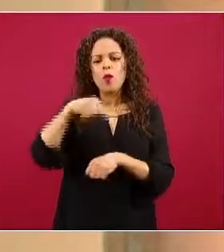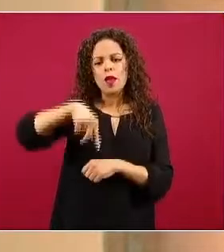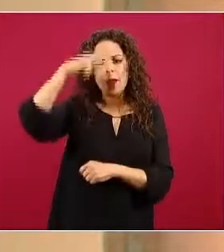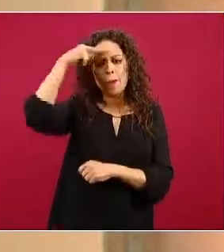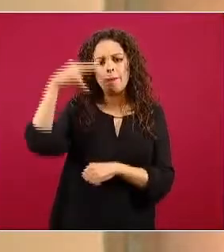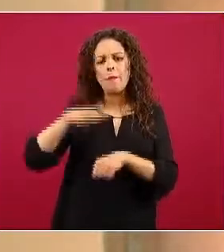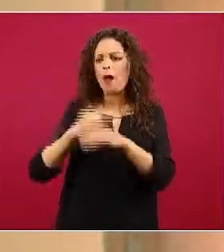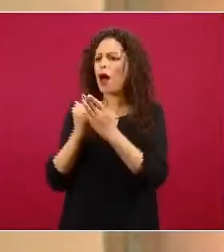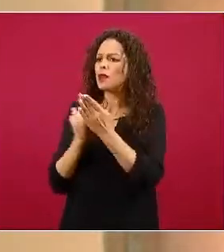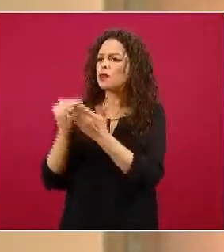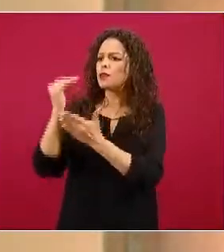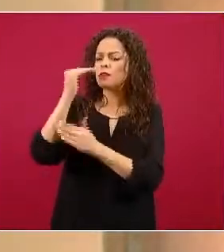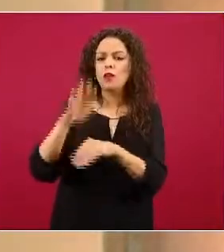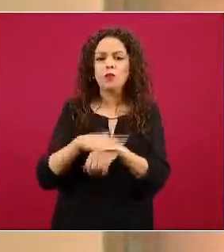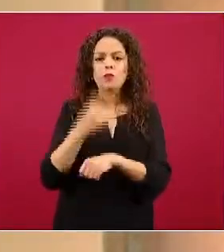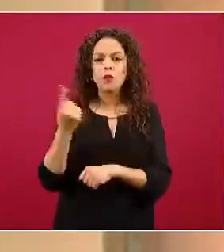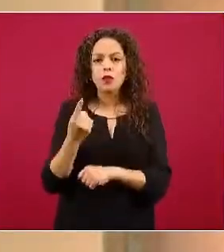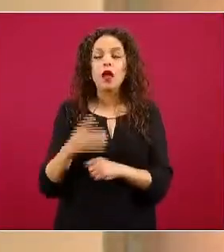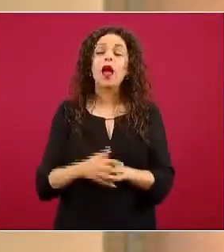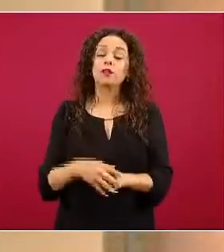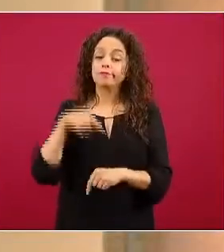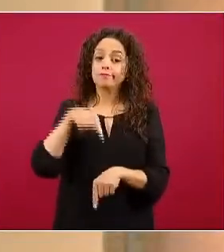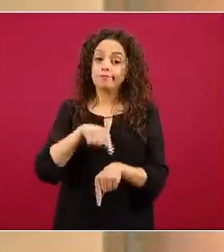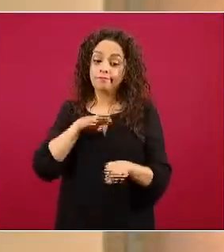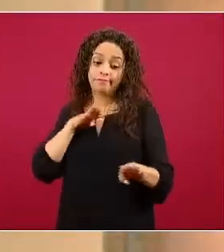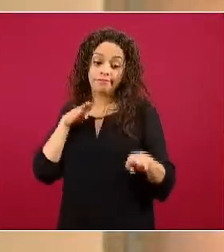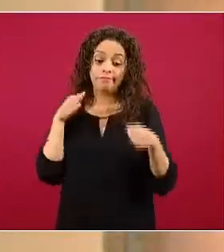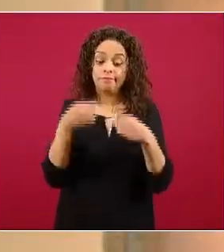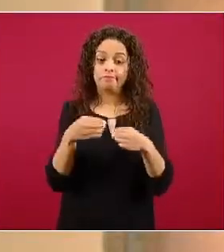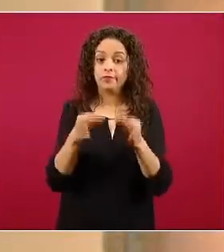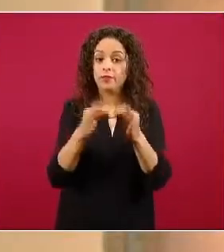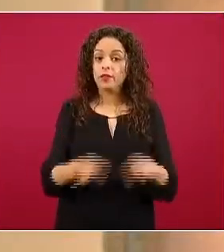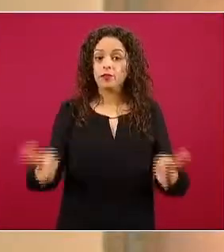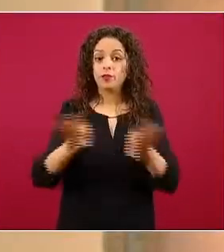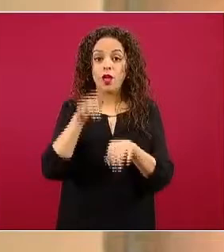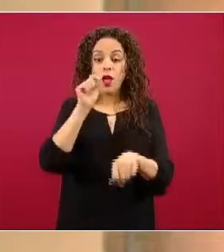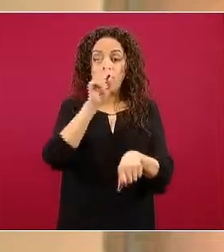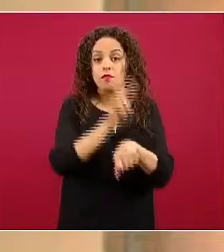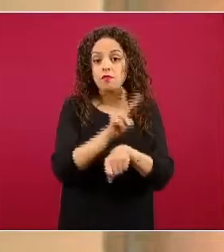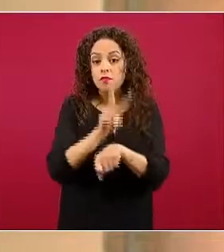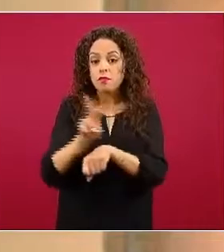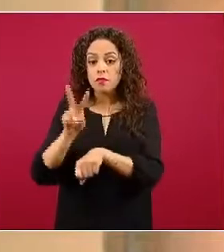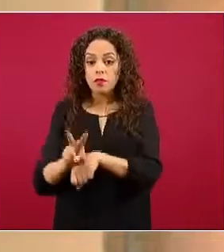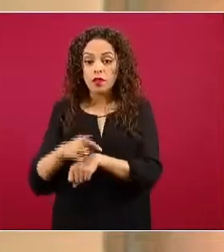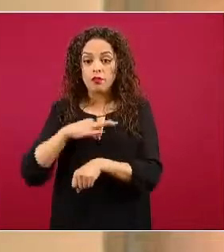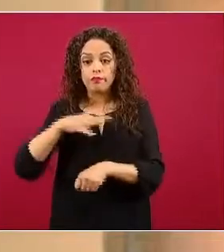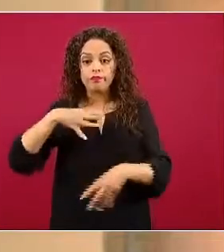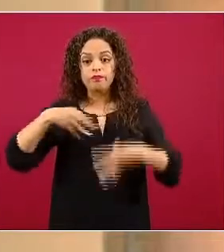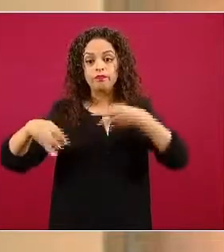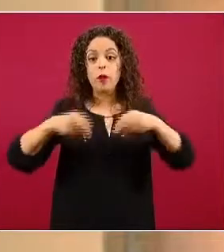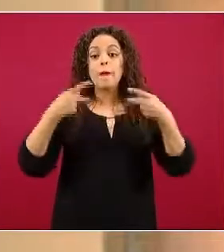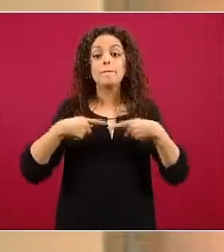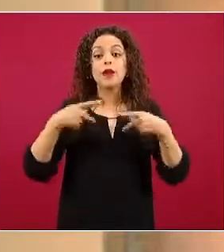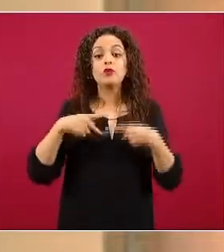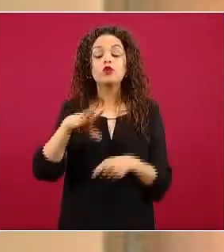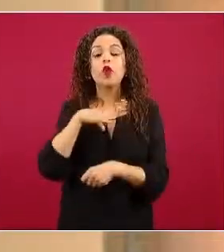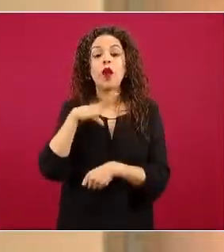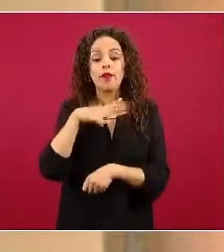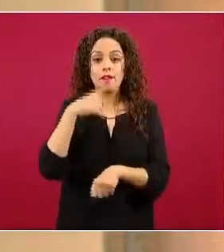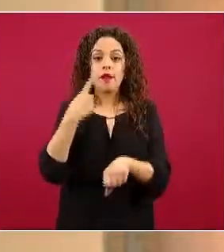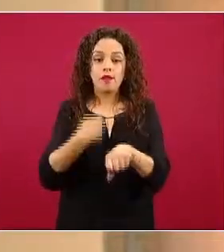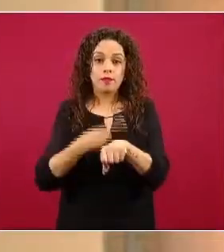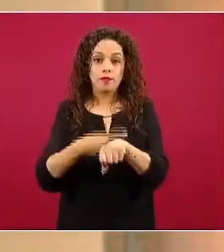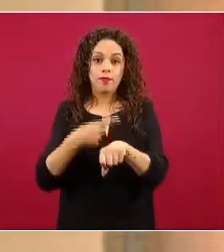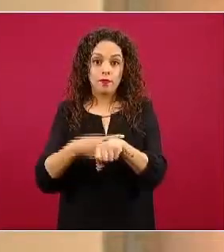Porque en México hacemos énfasis en la vigilancia epidemiológica de las personas que tienen una infección respiratoria